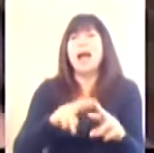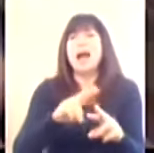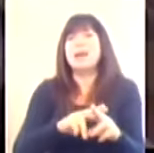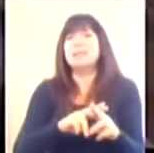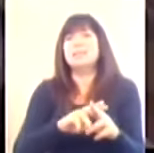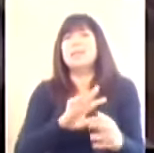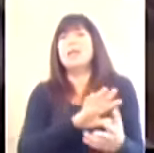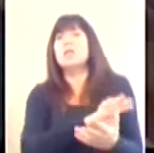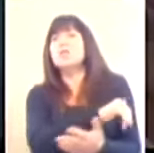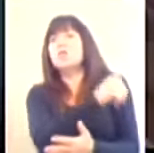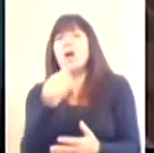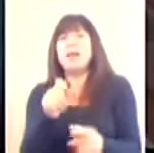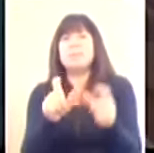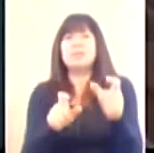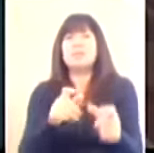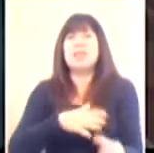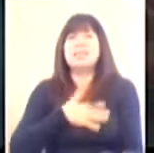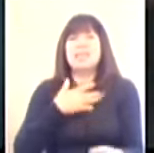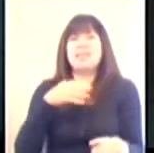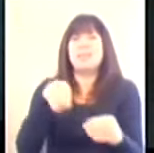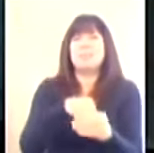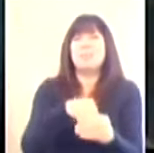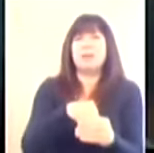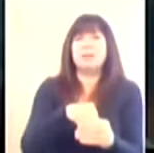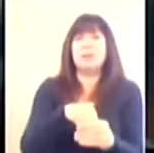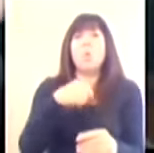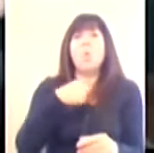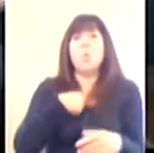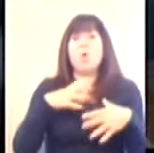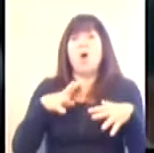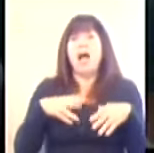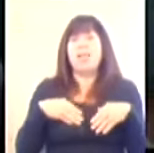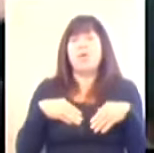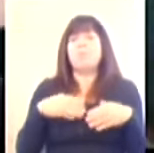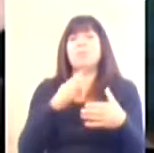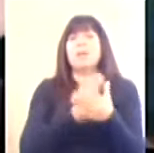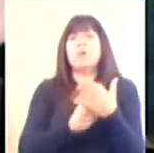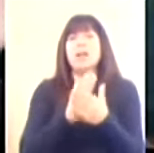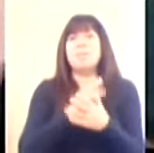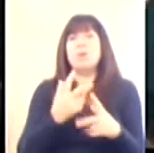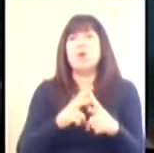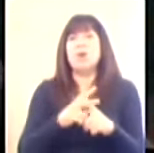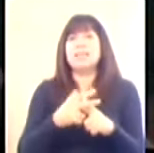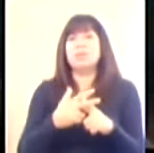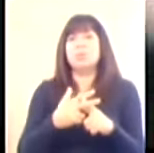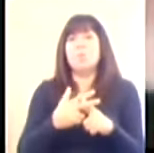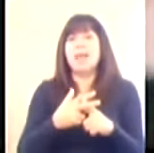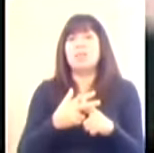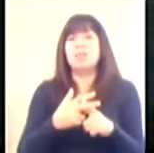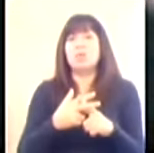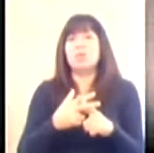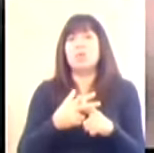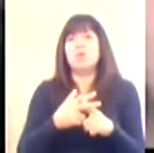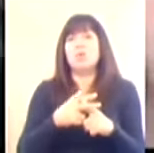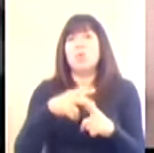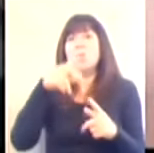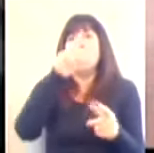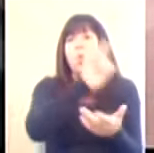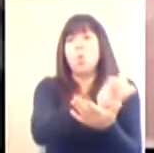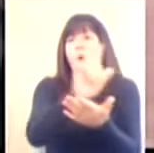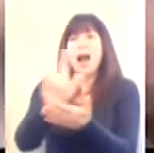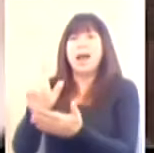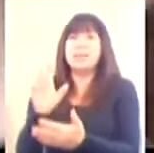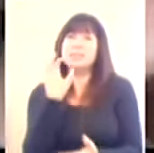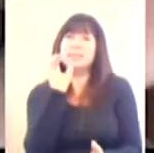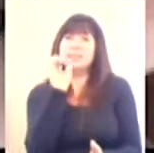parte de. Entonces, ¿qué quiero decir con eso? Que si uno adopta, por ejemplo, el instrumento de zonas cero